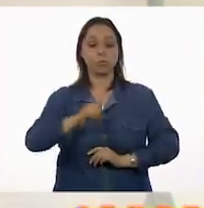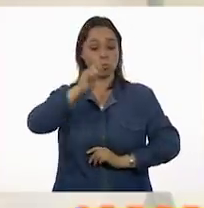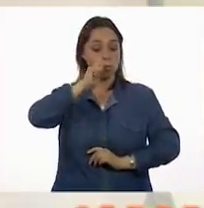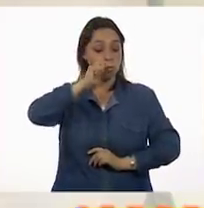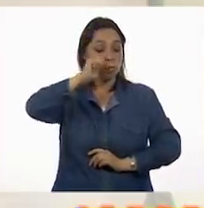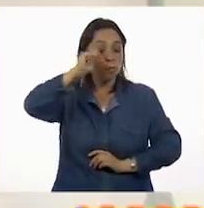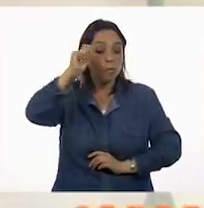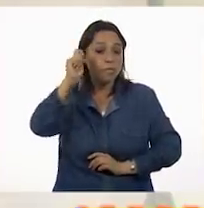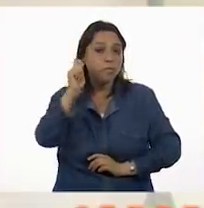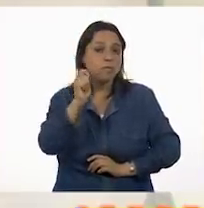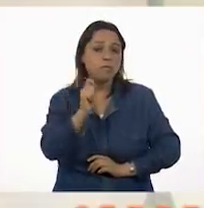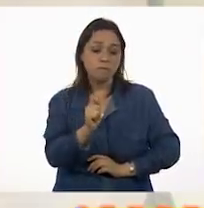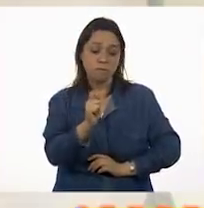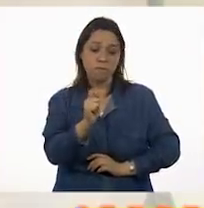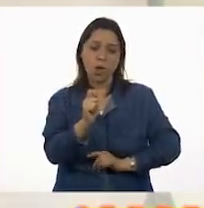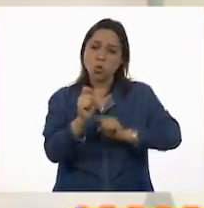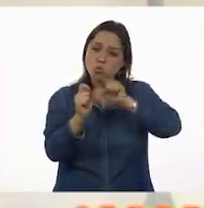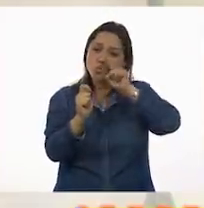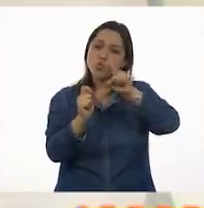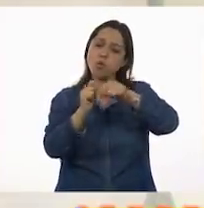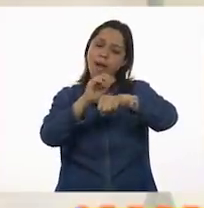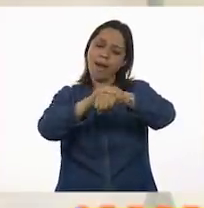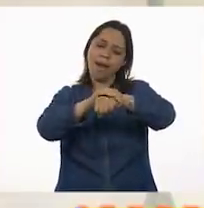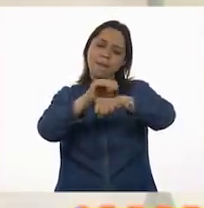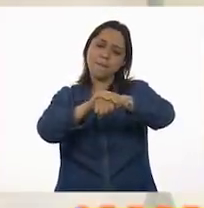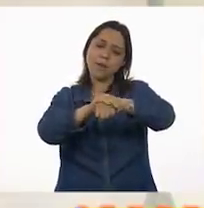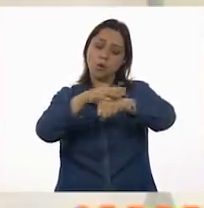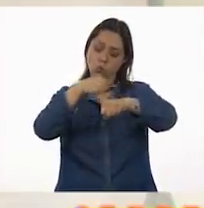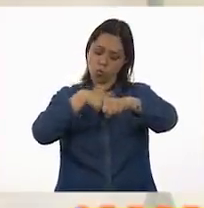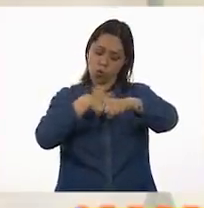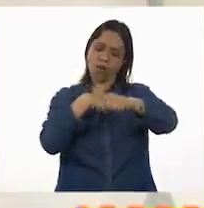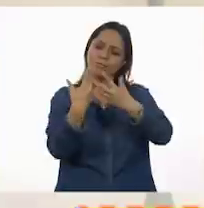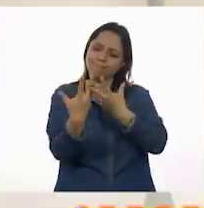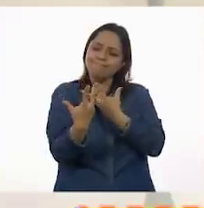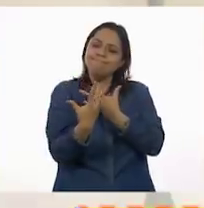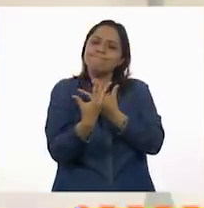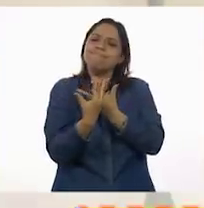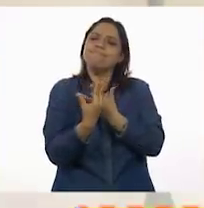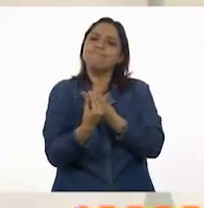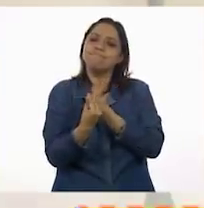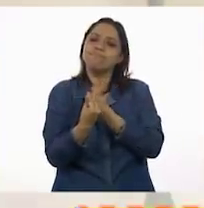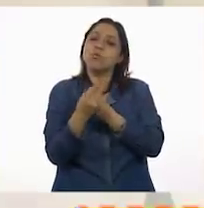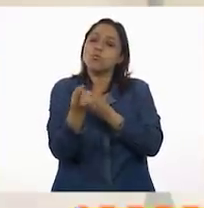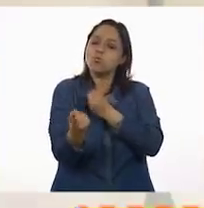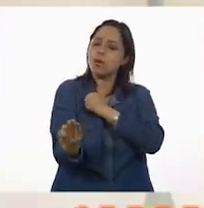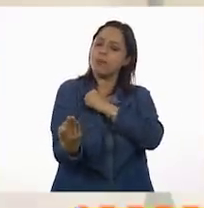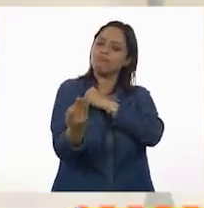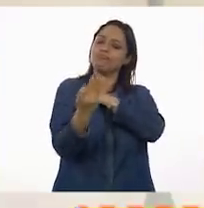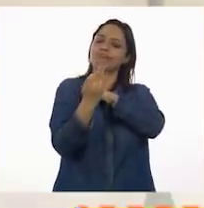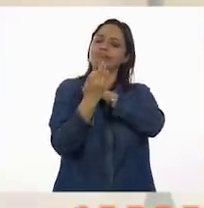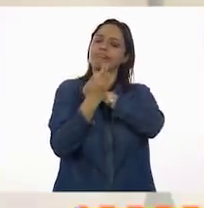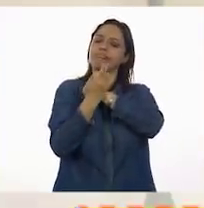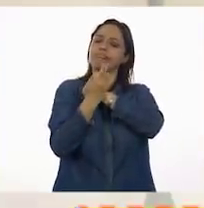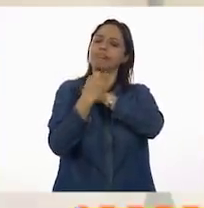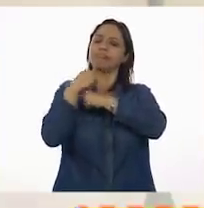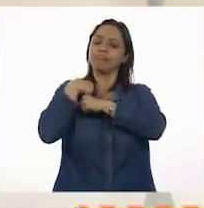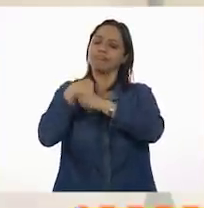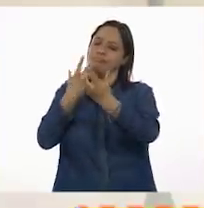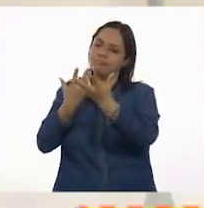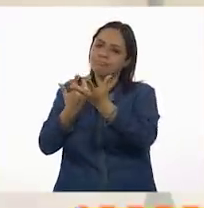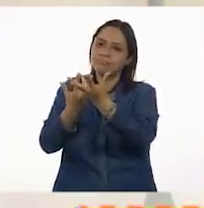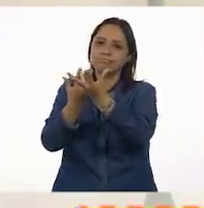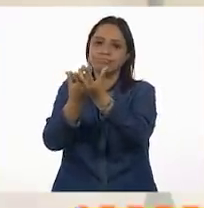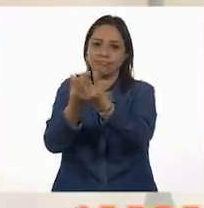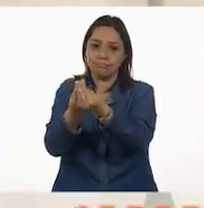amistad, eres mi amigo y yo estoy contigo. Eres mi abrigo y yo te sigo.